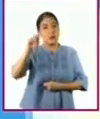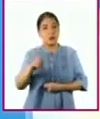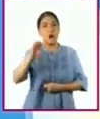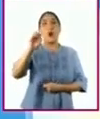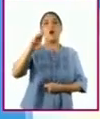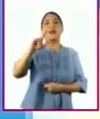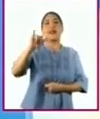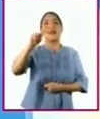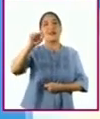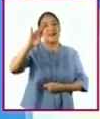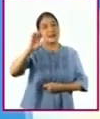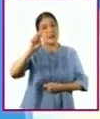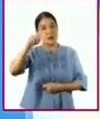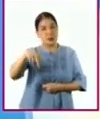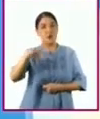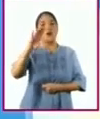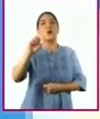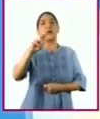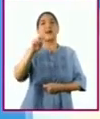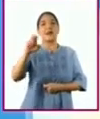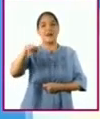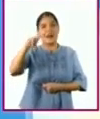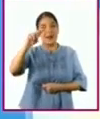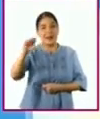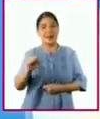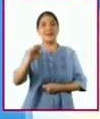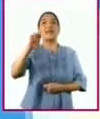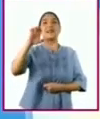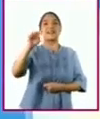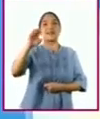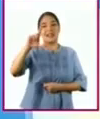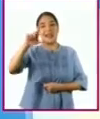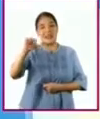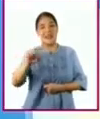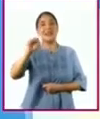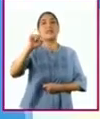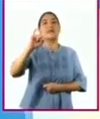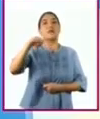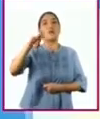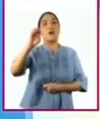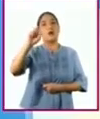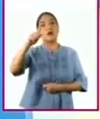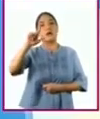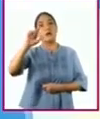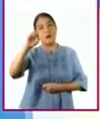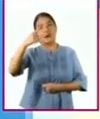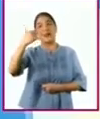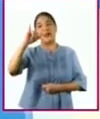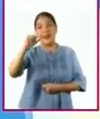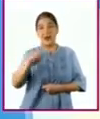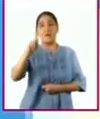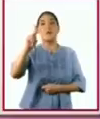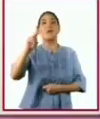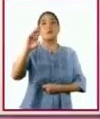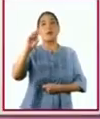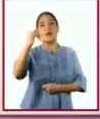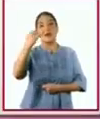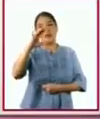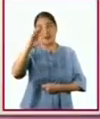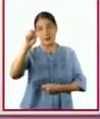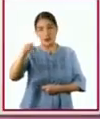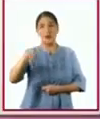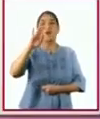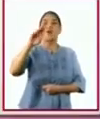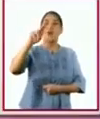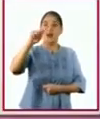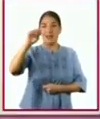orientación, coordenadas, escala, simbología, proyección y fuente. ¿Cuántos